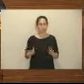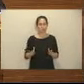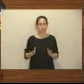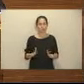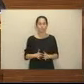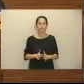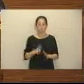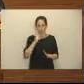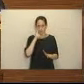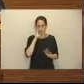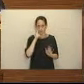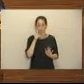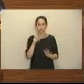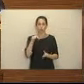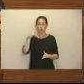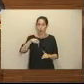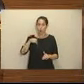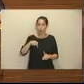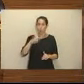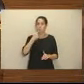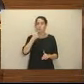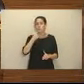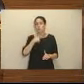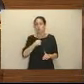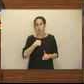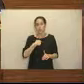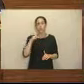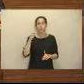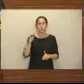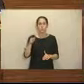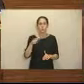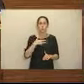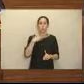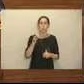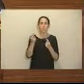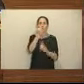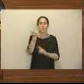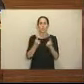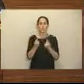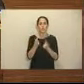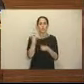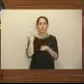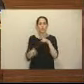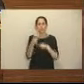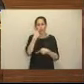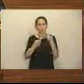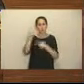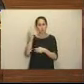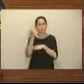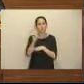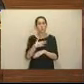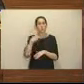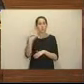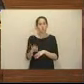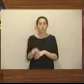mire, díganos hoy si dispone de algún margen para presentar un presupuesto distinto del año pasado. Eso sería un